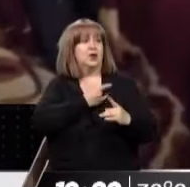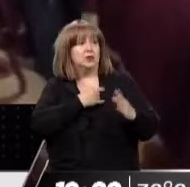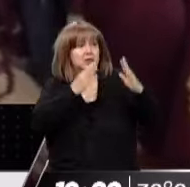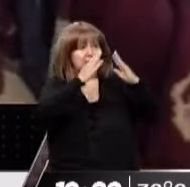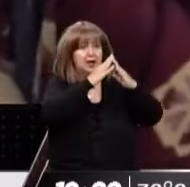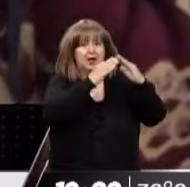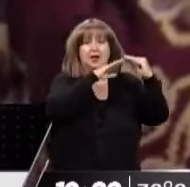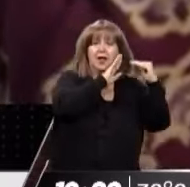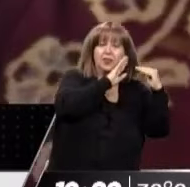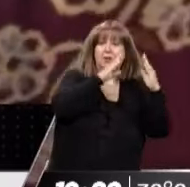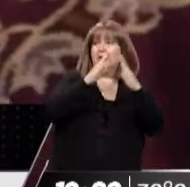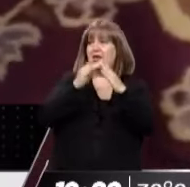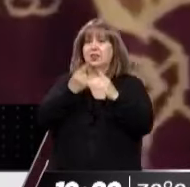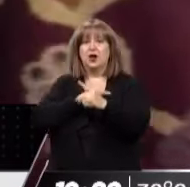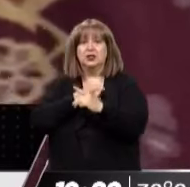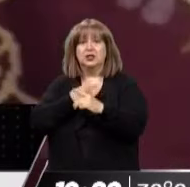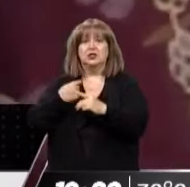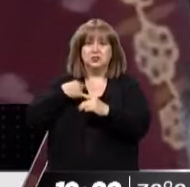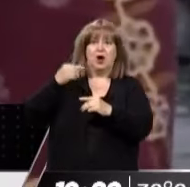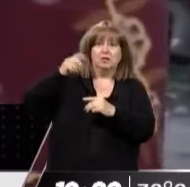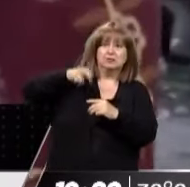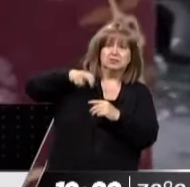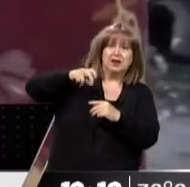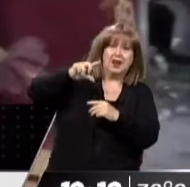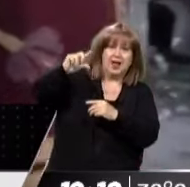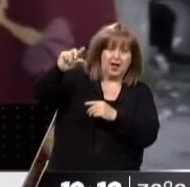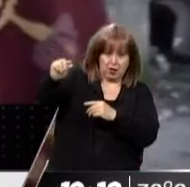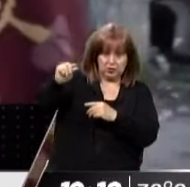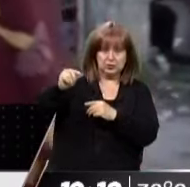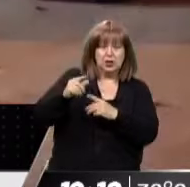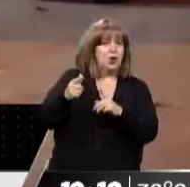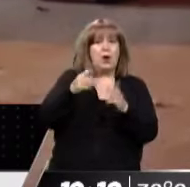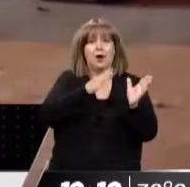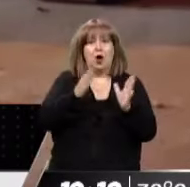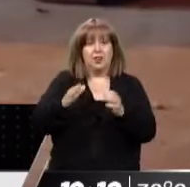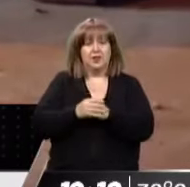Tengo que ir y quedarme en una parte remota de Adiyaman.